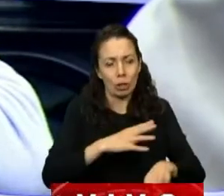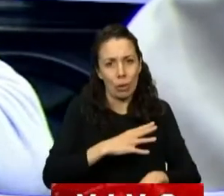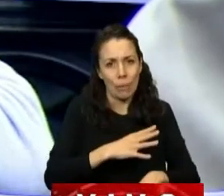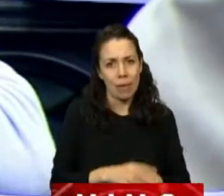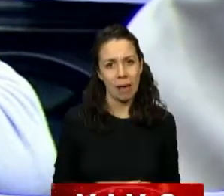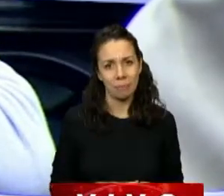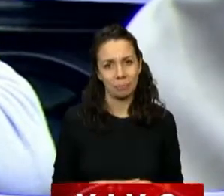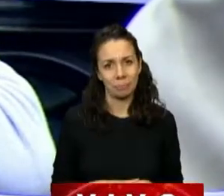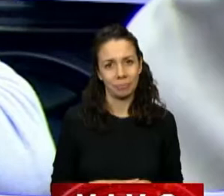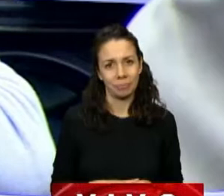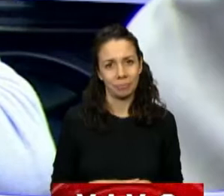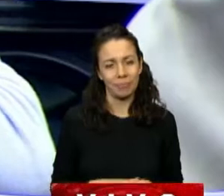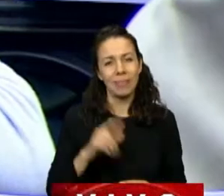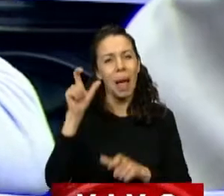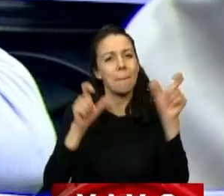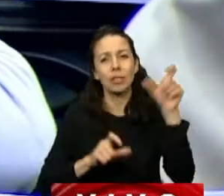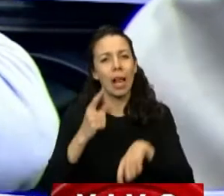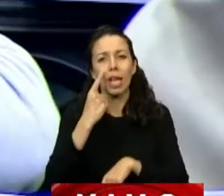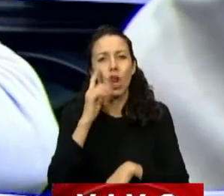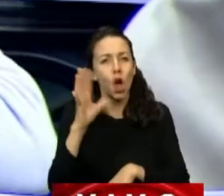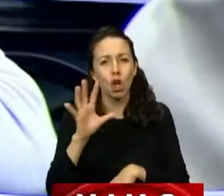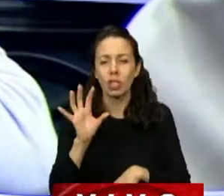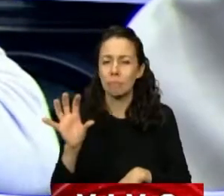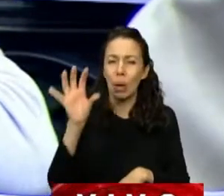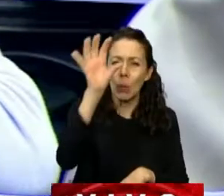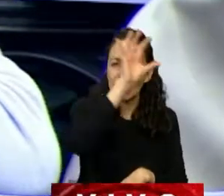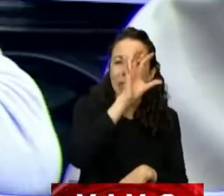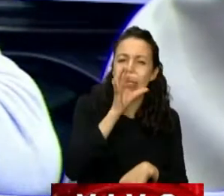Quien no conoce realmente el interior y la pobreza